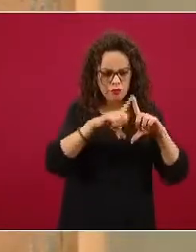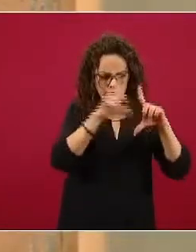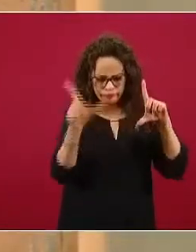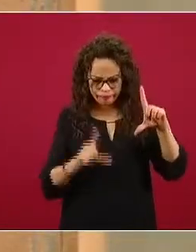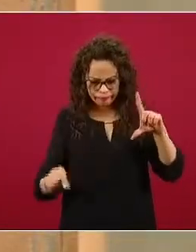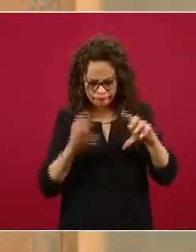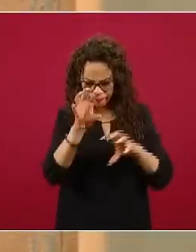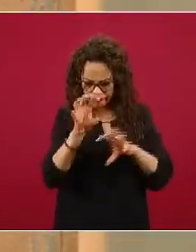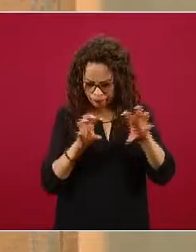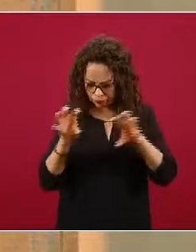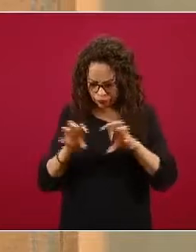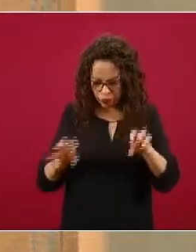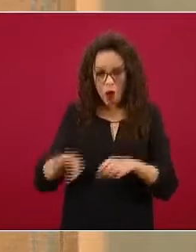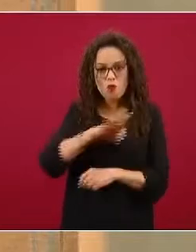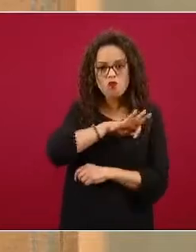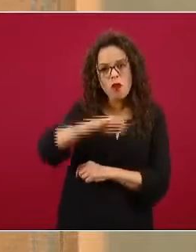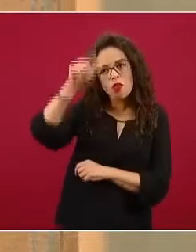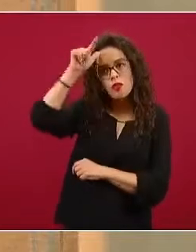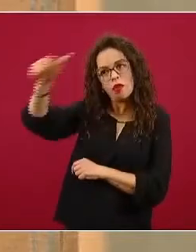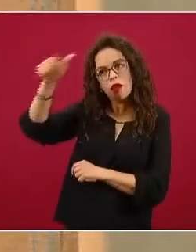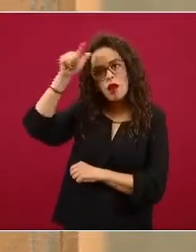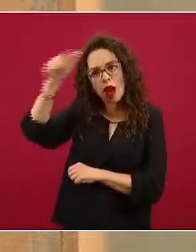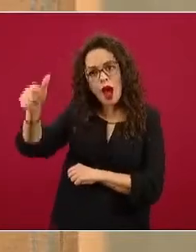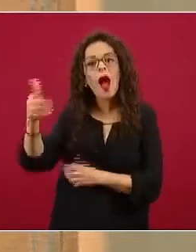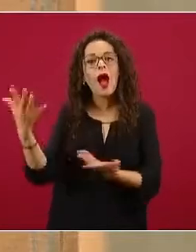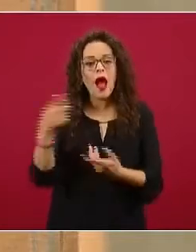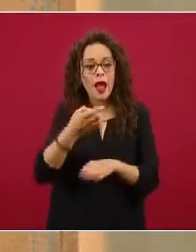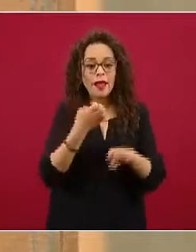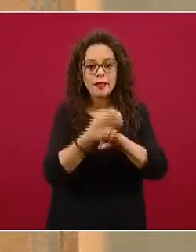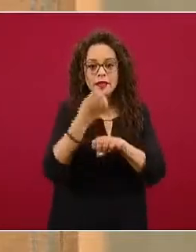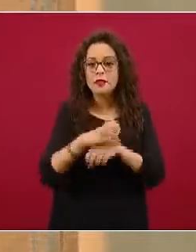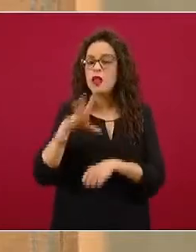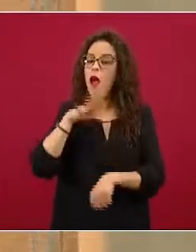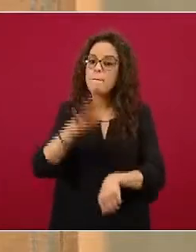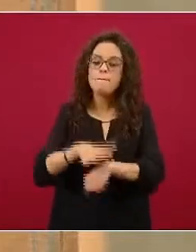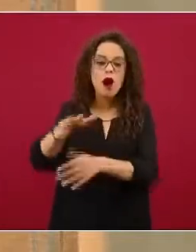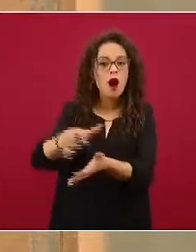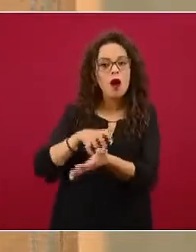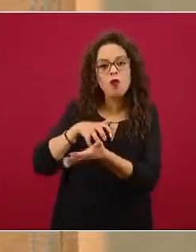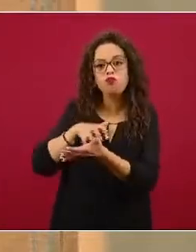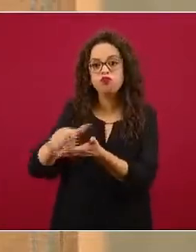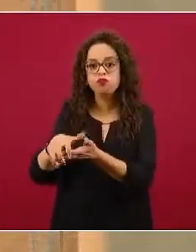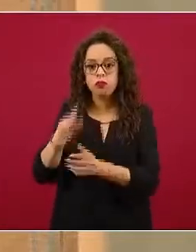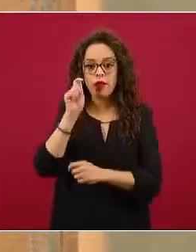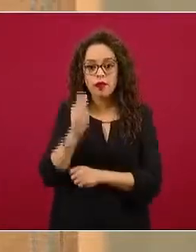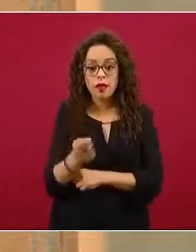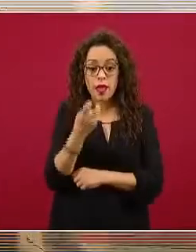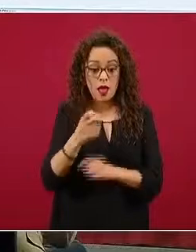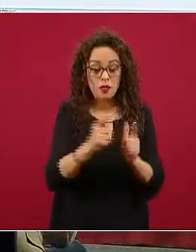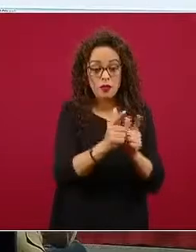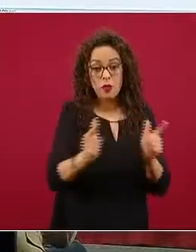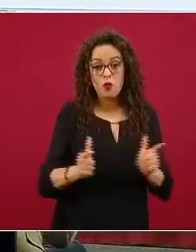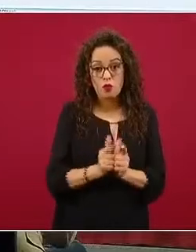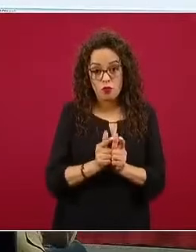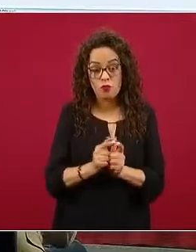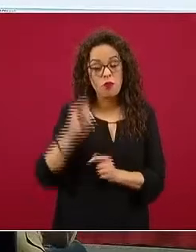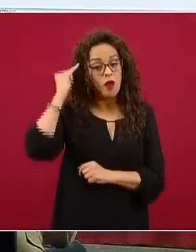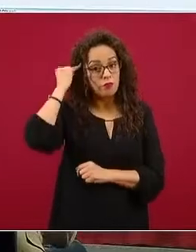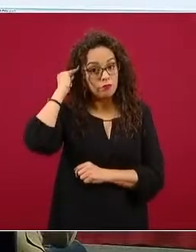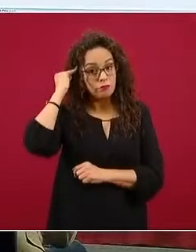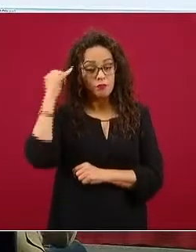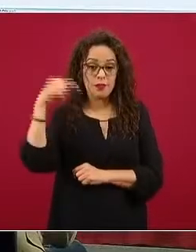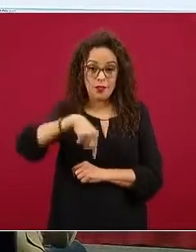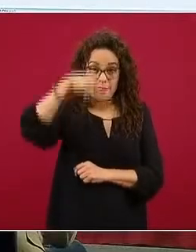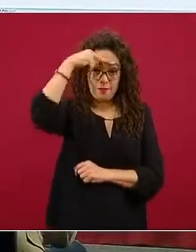país, podemos identificar aquellas entidades donde se tiene mayor concentración de estos grupos originarios de